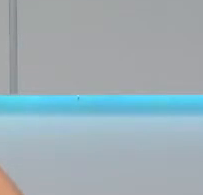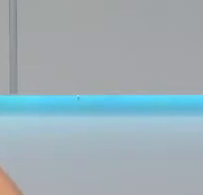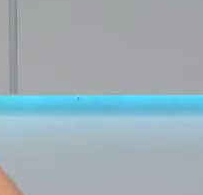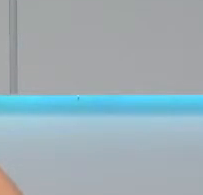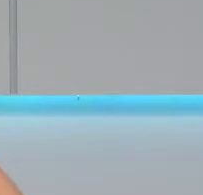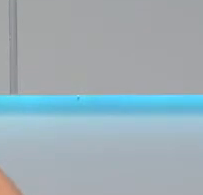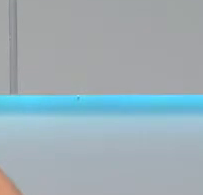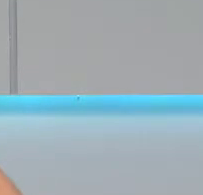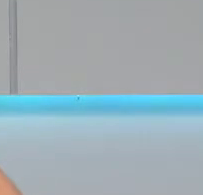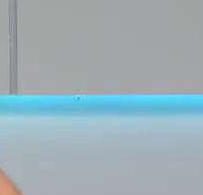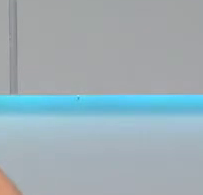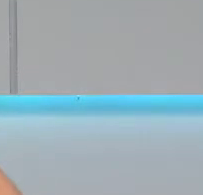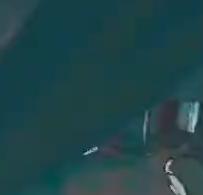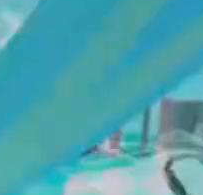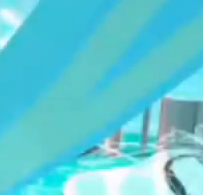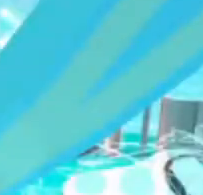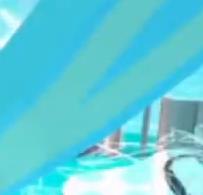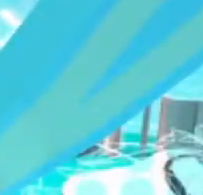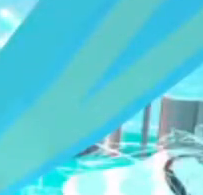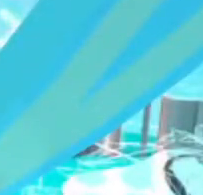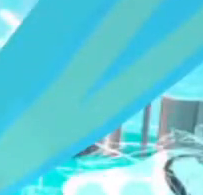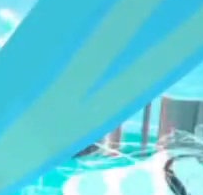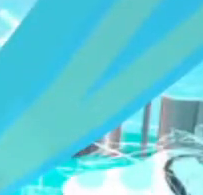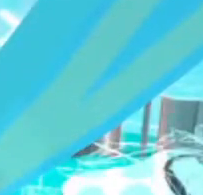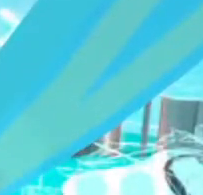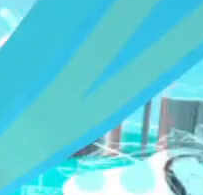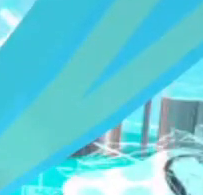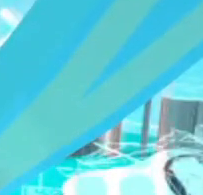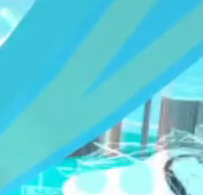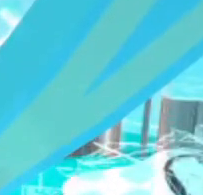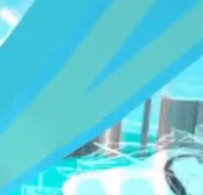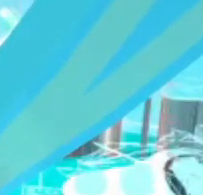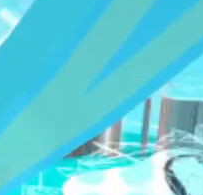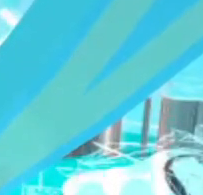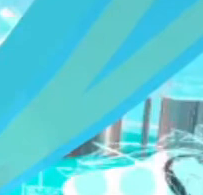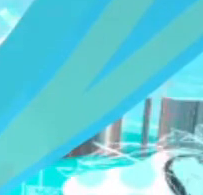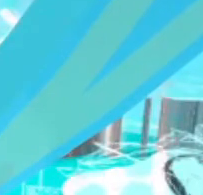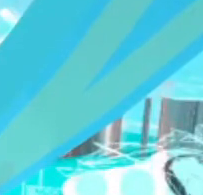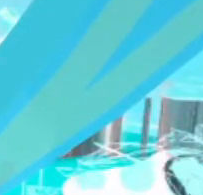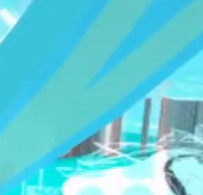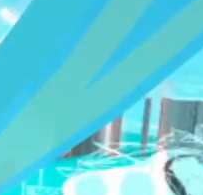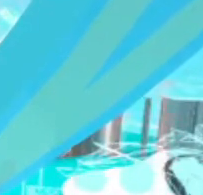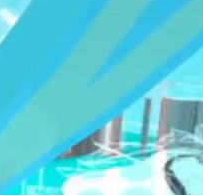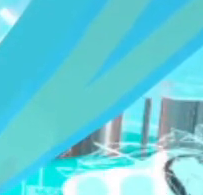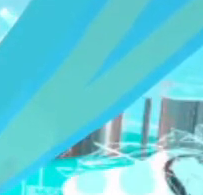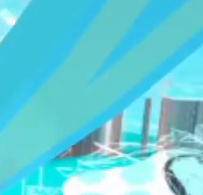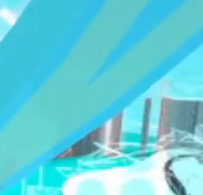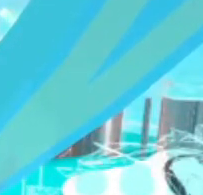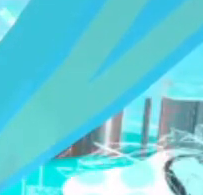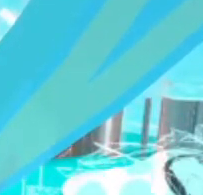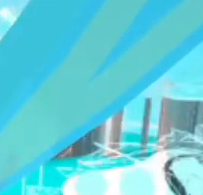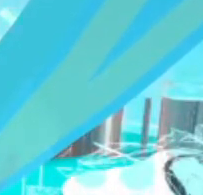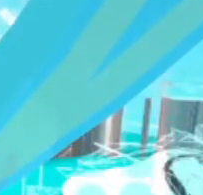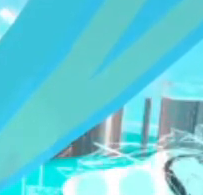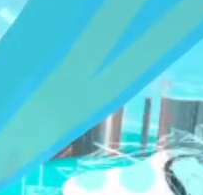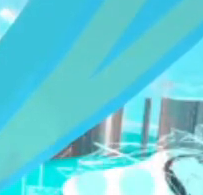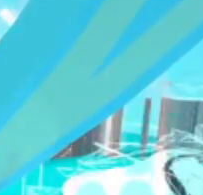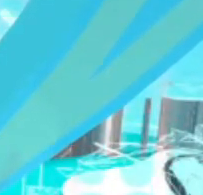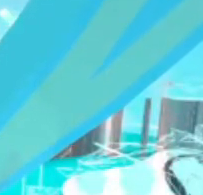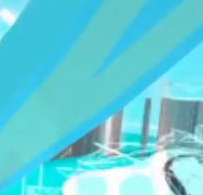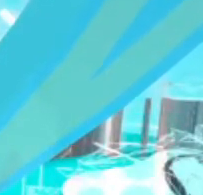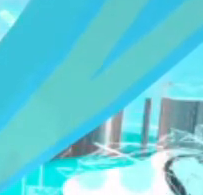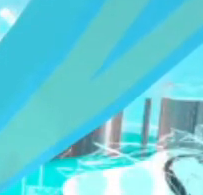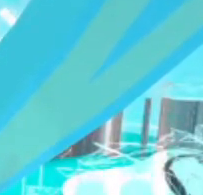Vamos de inmediato a ver cuál es el tipo de cambio de dólar para este jueves. Ahí lo tenemos en pantalla. La compra está en 567 colones con 6